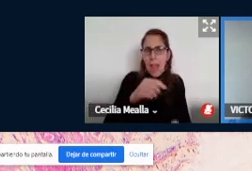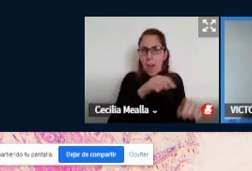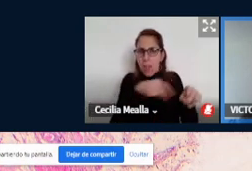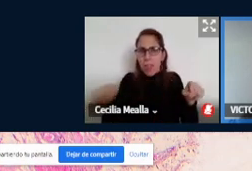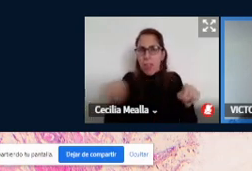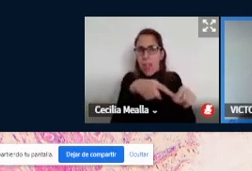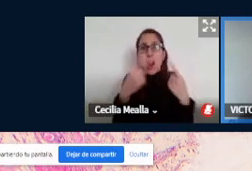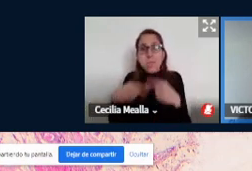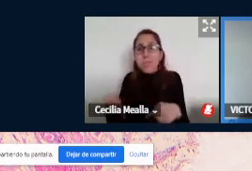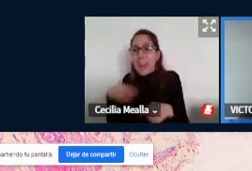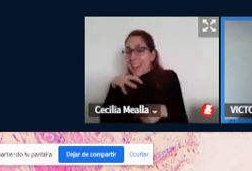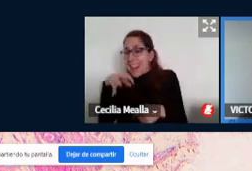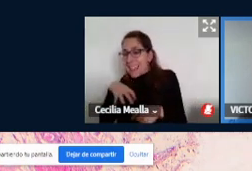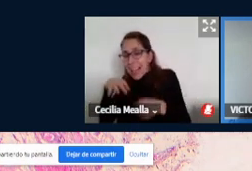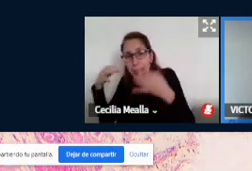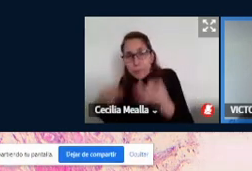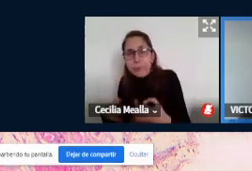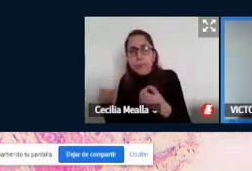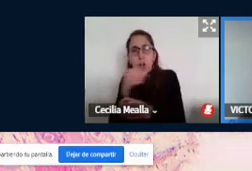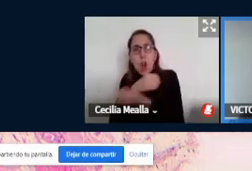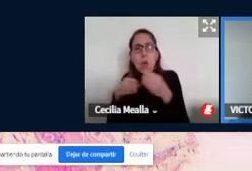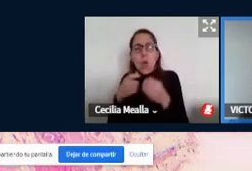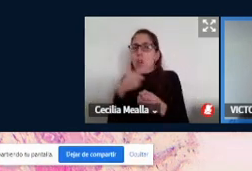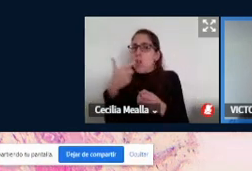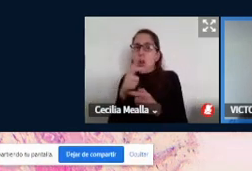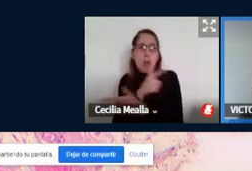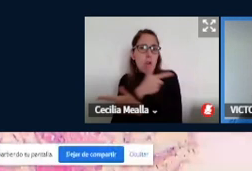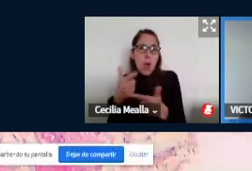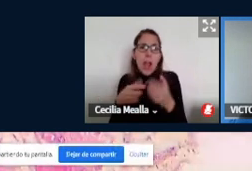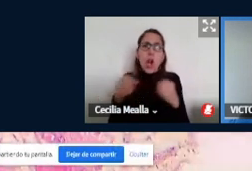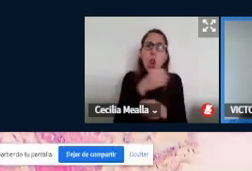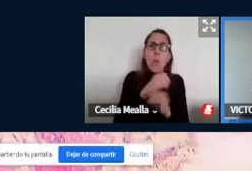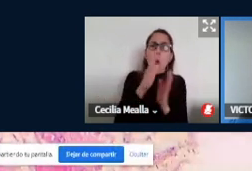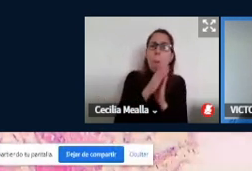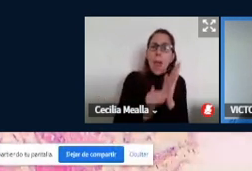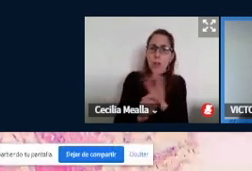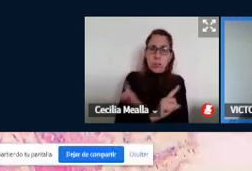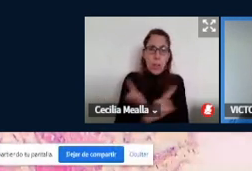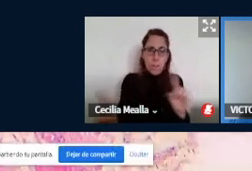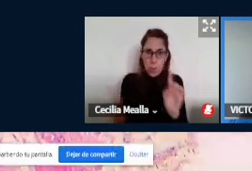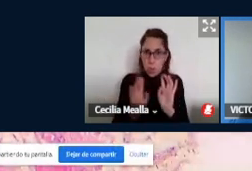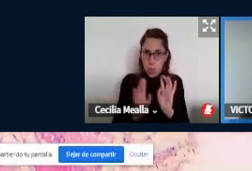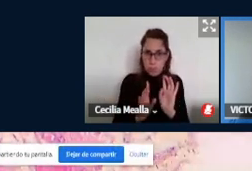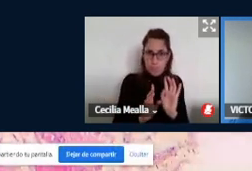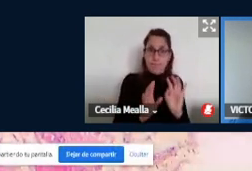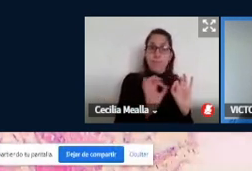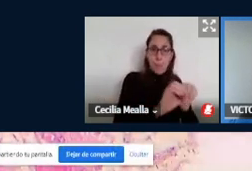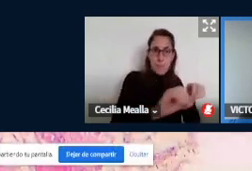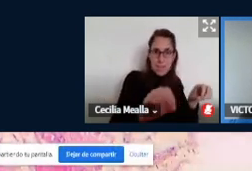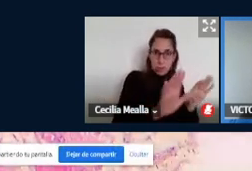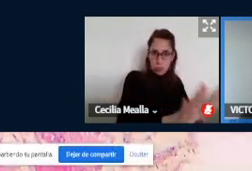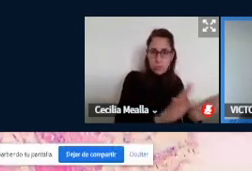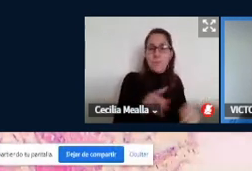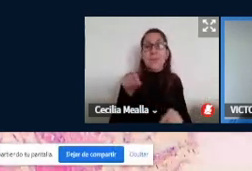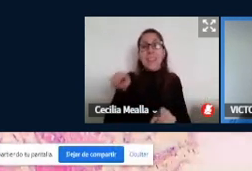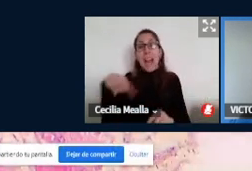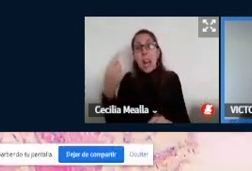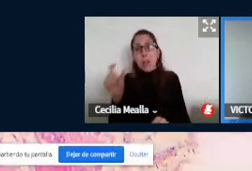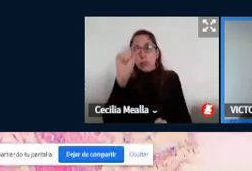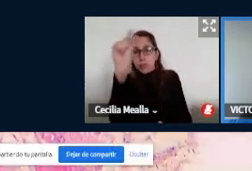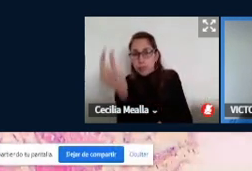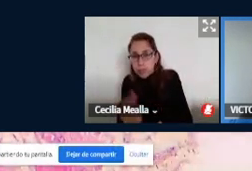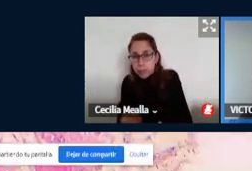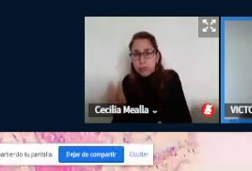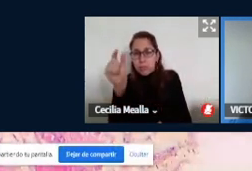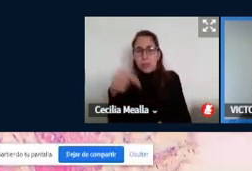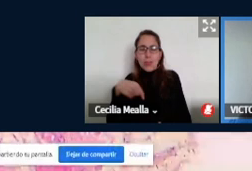la sangre. No va a tener ni glóbulos rojos ni glóbulos blancos. Yo esto bien rojo, por más que yo esté en